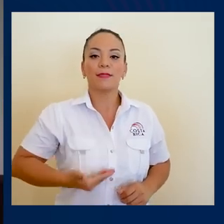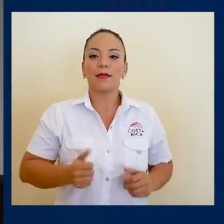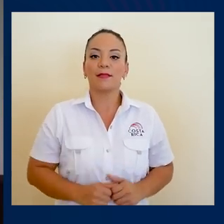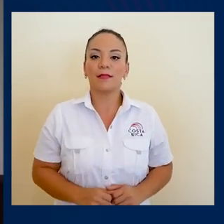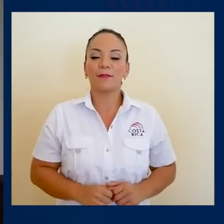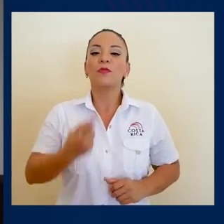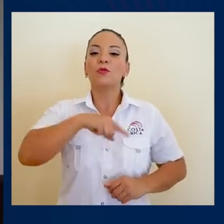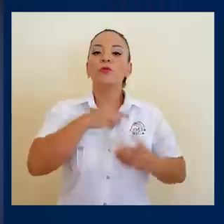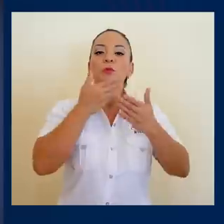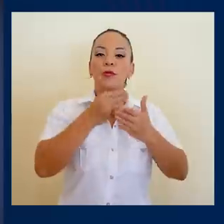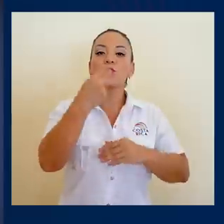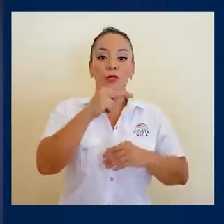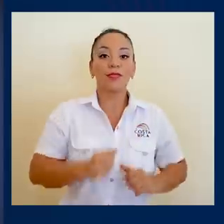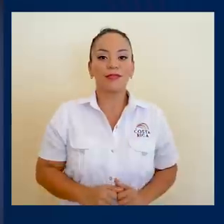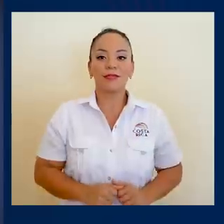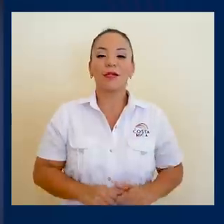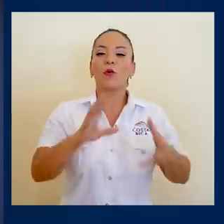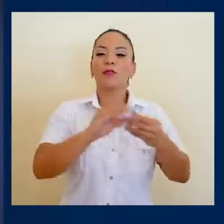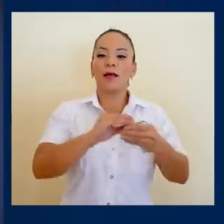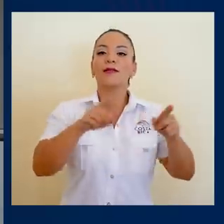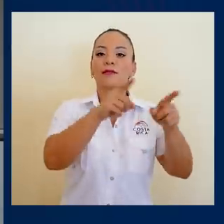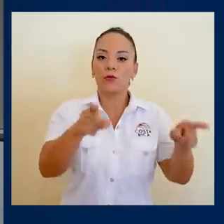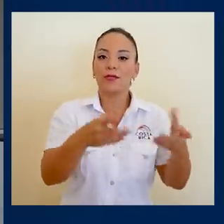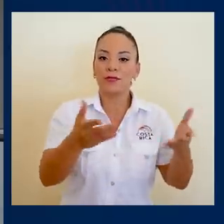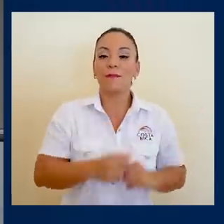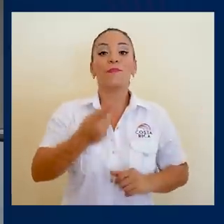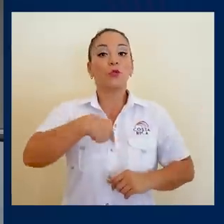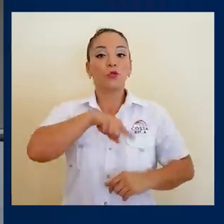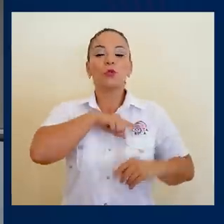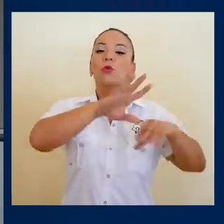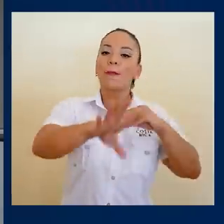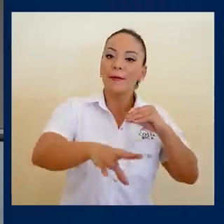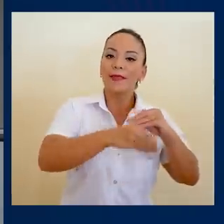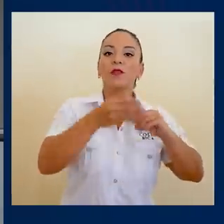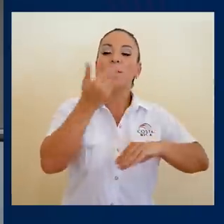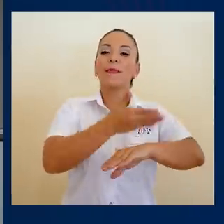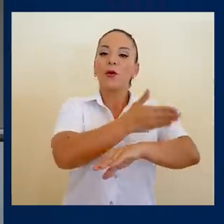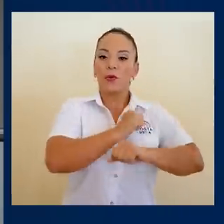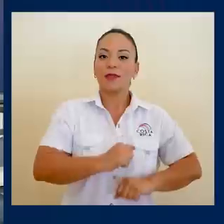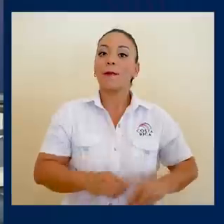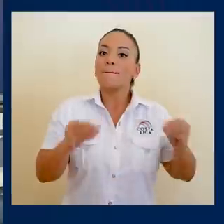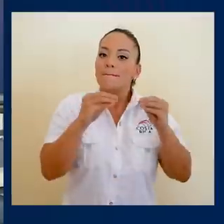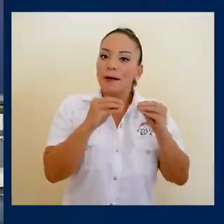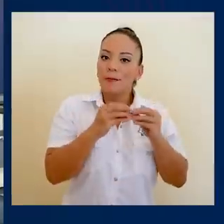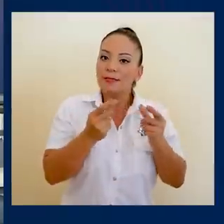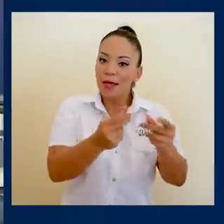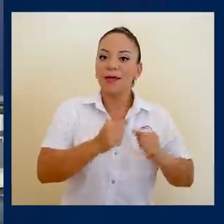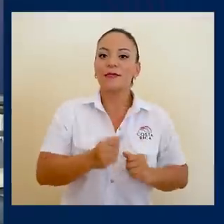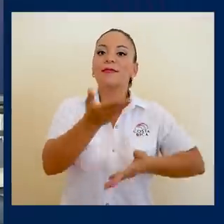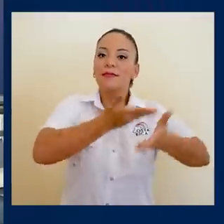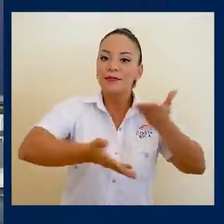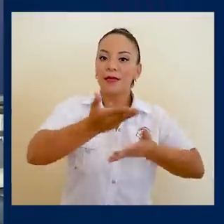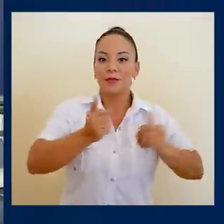además traemos buenas noticias. Contarles a los costarricenses que estamos implementando mejoras para hacer más ágil y seguro el servicio